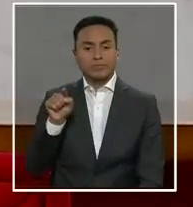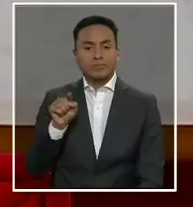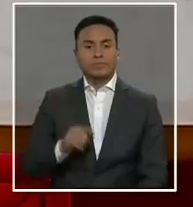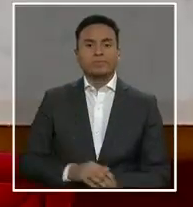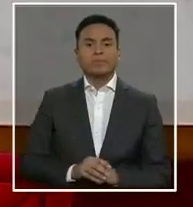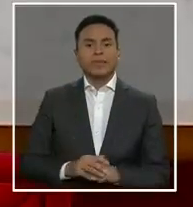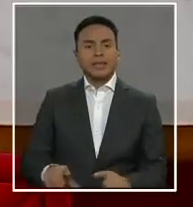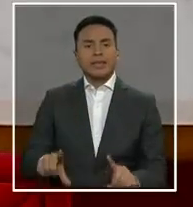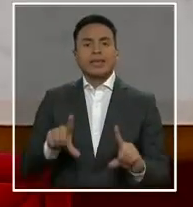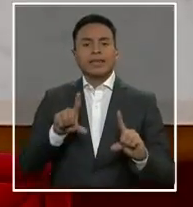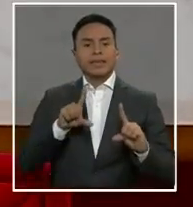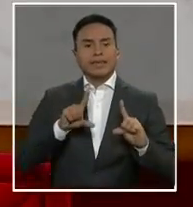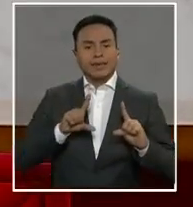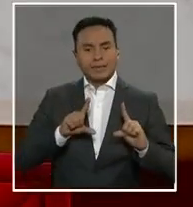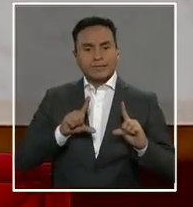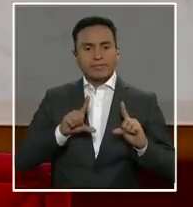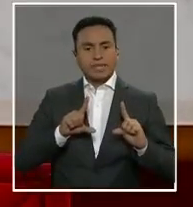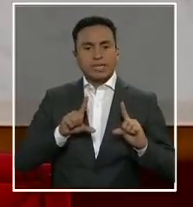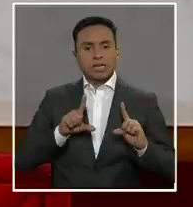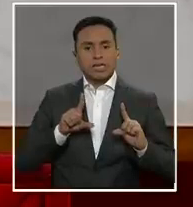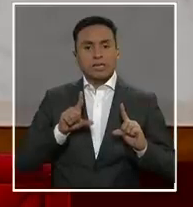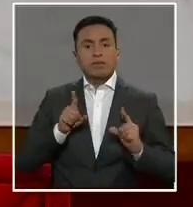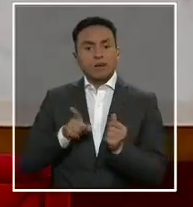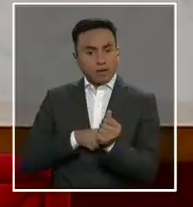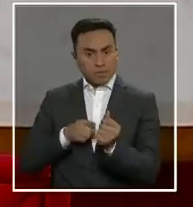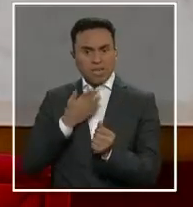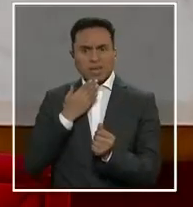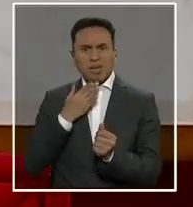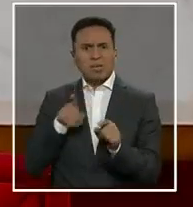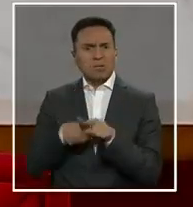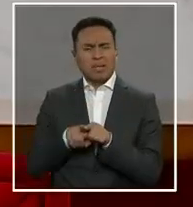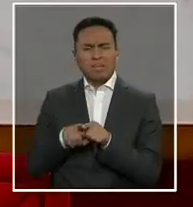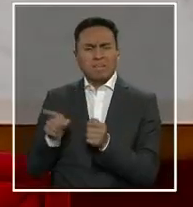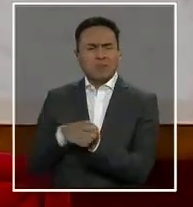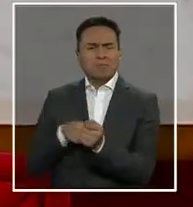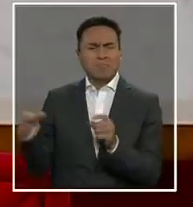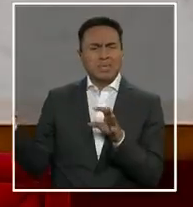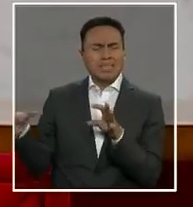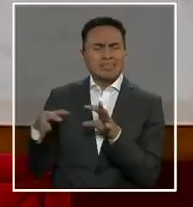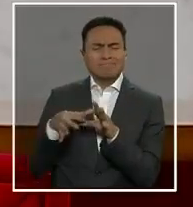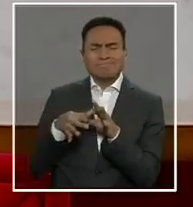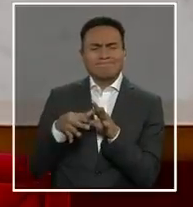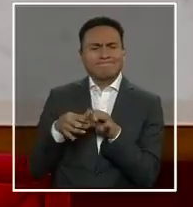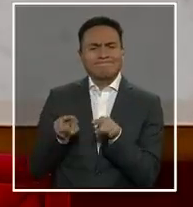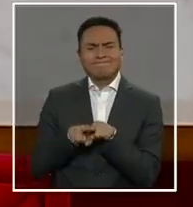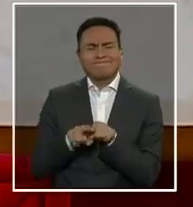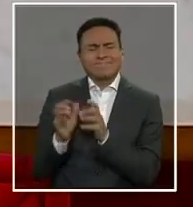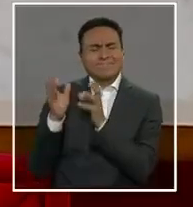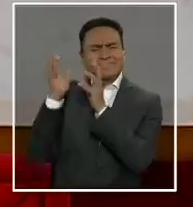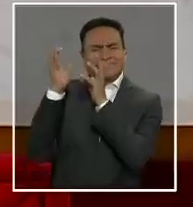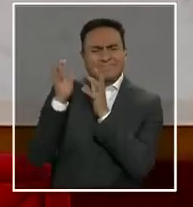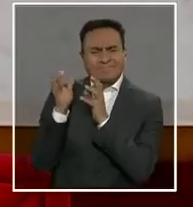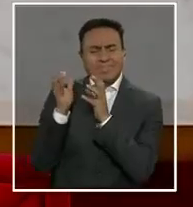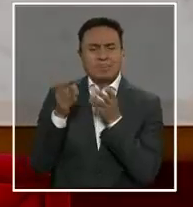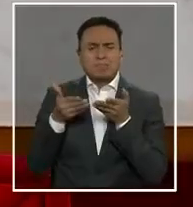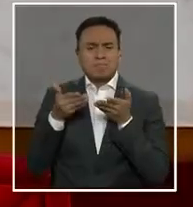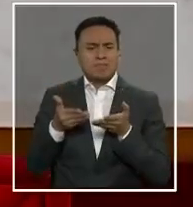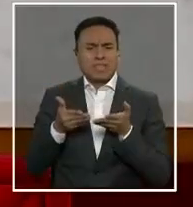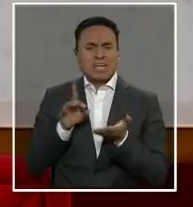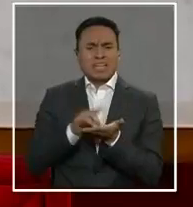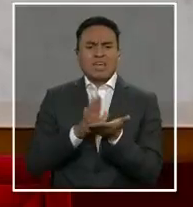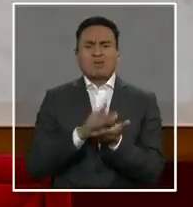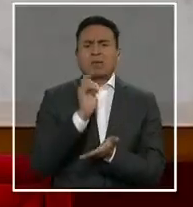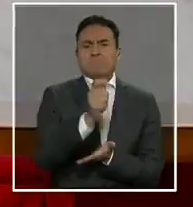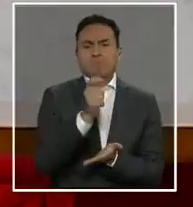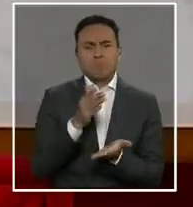que egresan y no solo ellos con sus familias arrastrando su familia cargando una mochila muy pesada la deuda